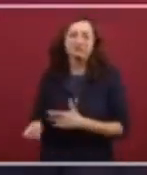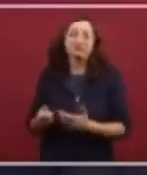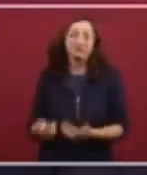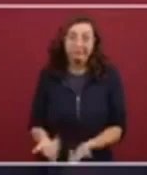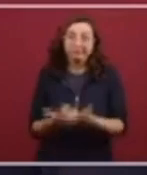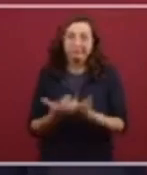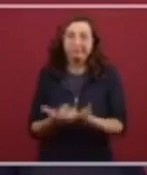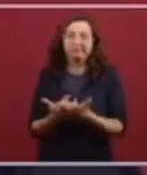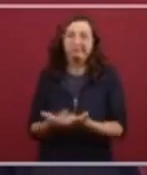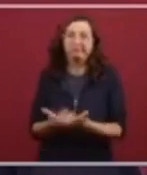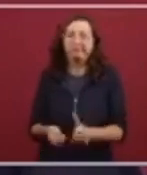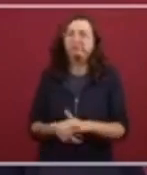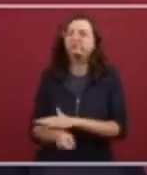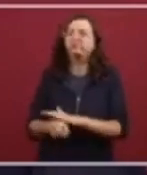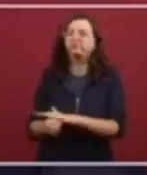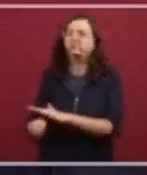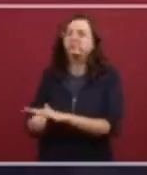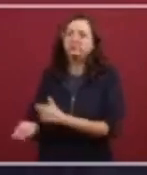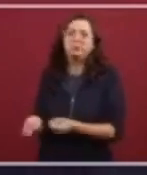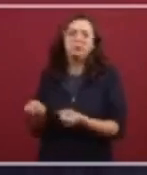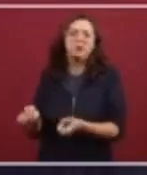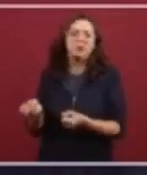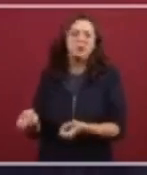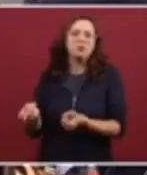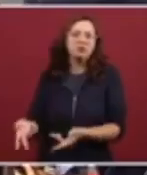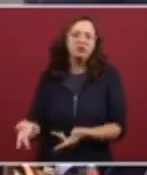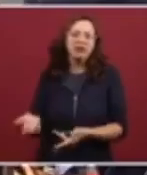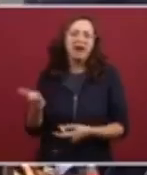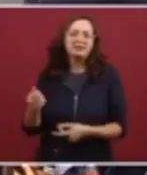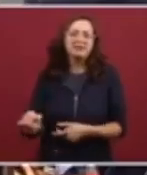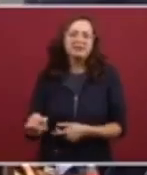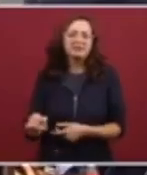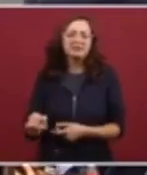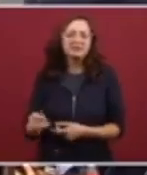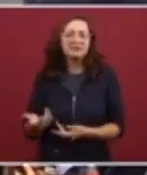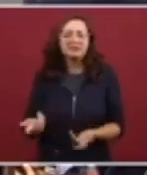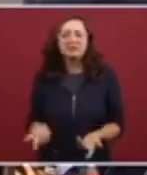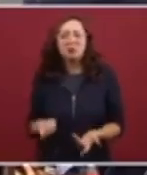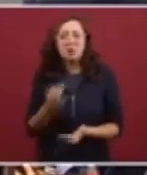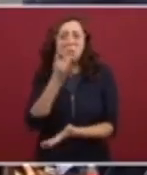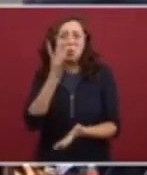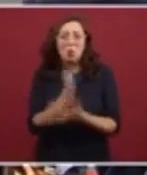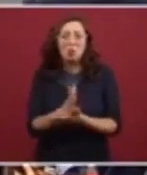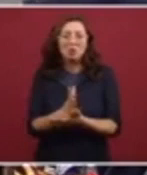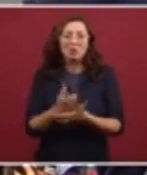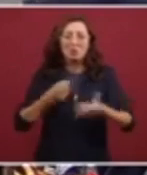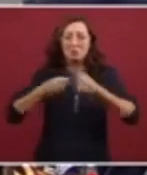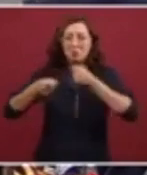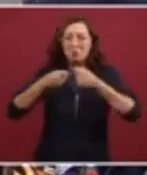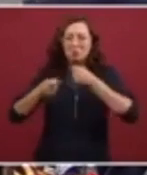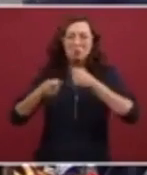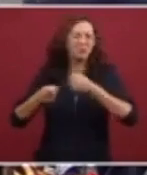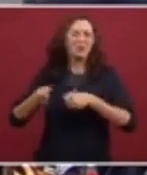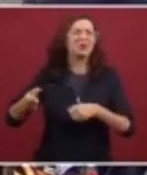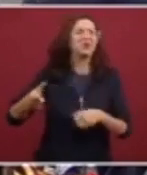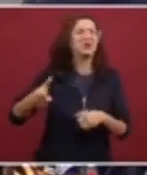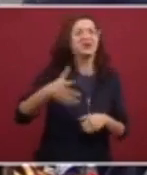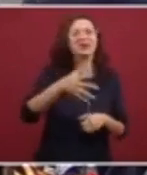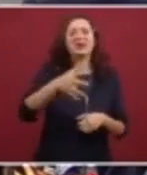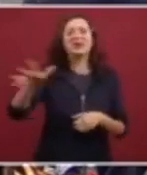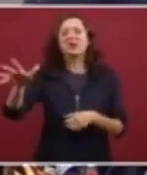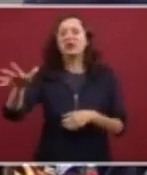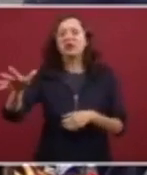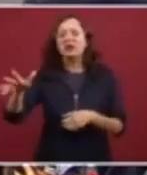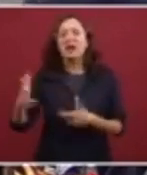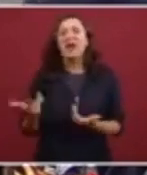bastante más y esto no solo en los medios en general por eso